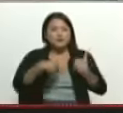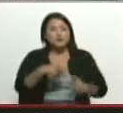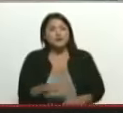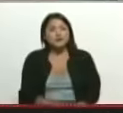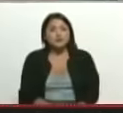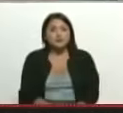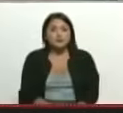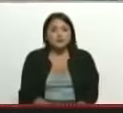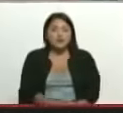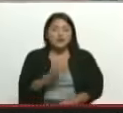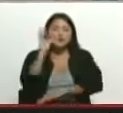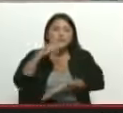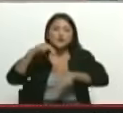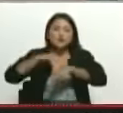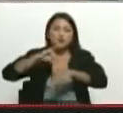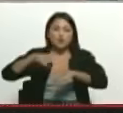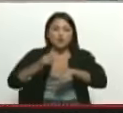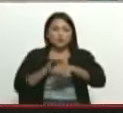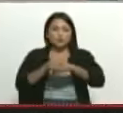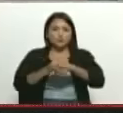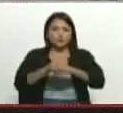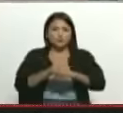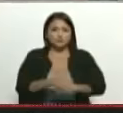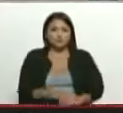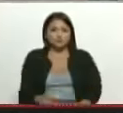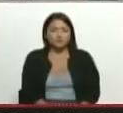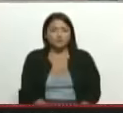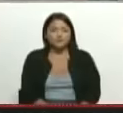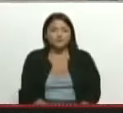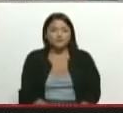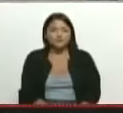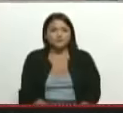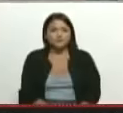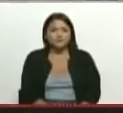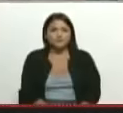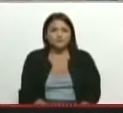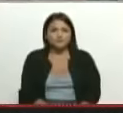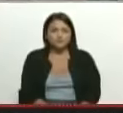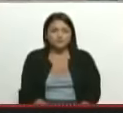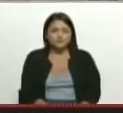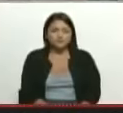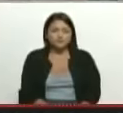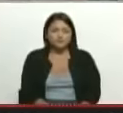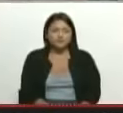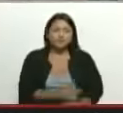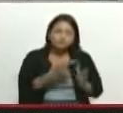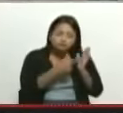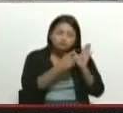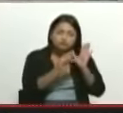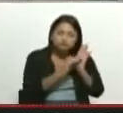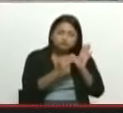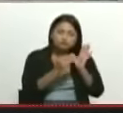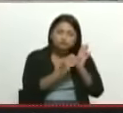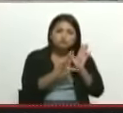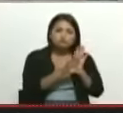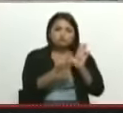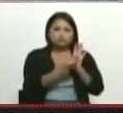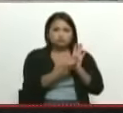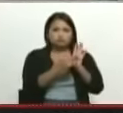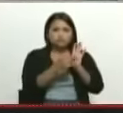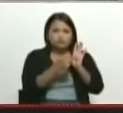Asamblea Nacional y que por constitución, por la